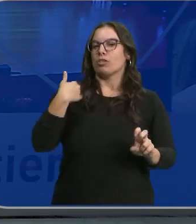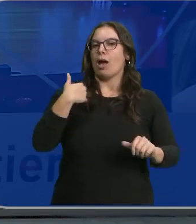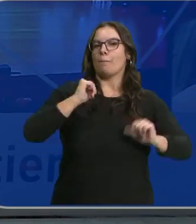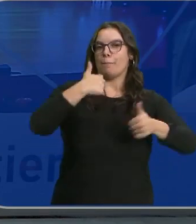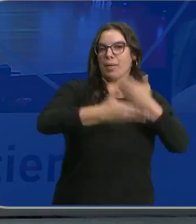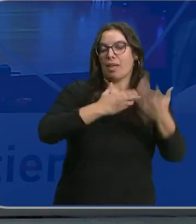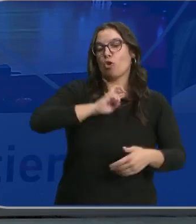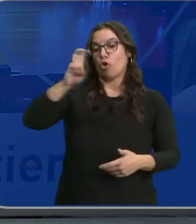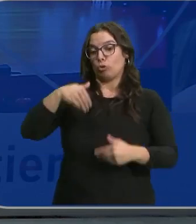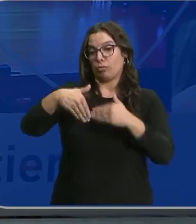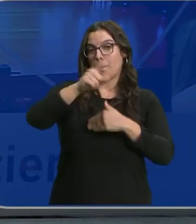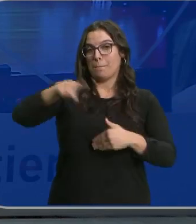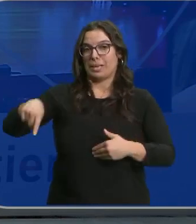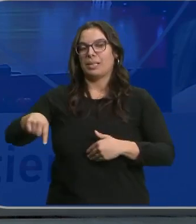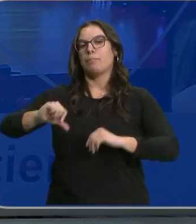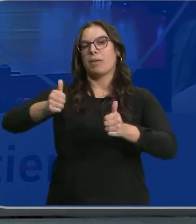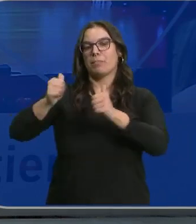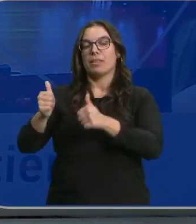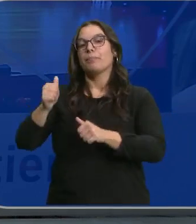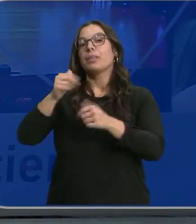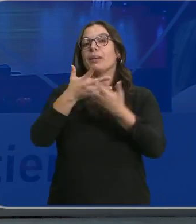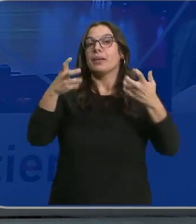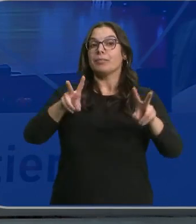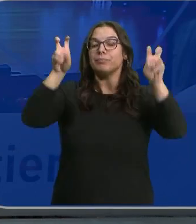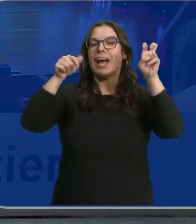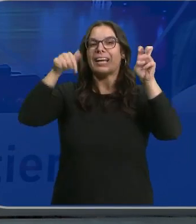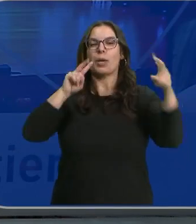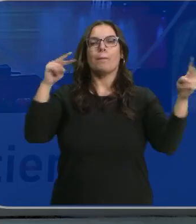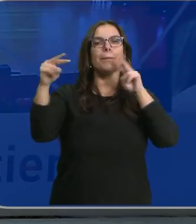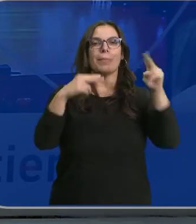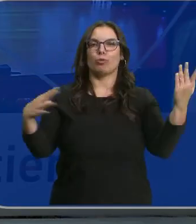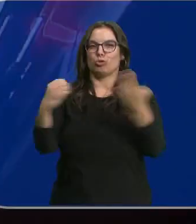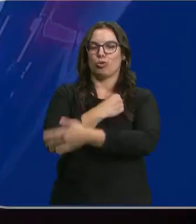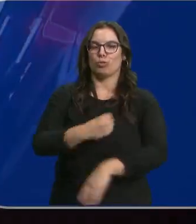otros estrenos que llegarán en los próximos meses bajo el lema Aquí nos vemos todos.